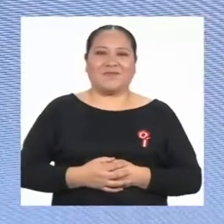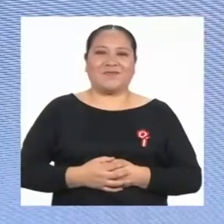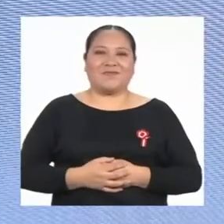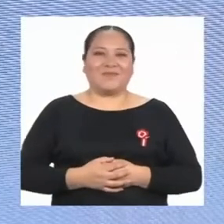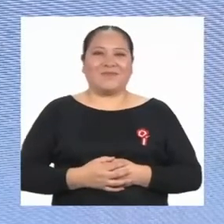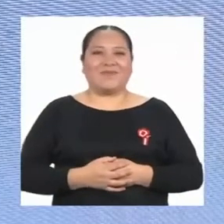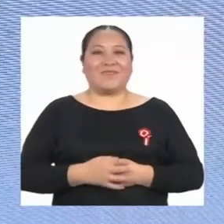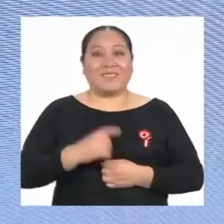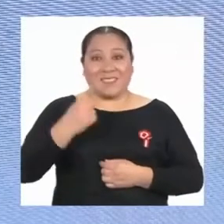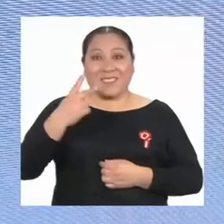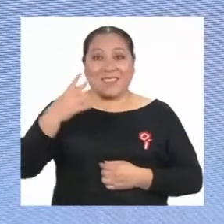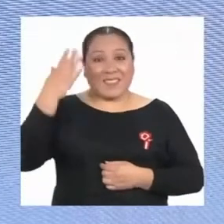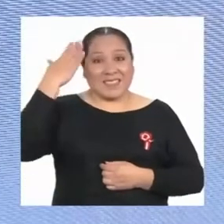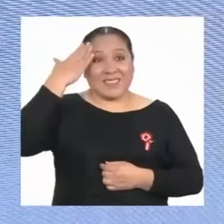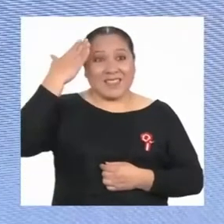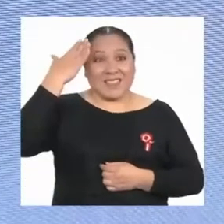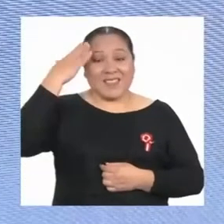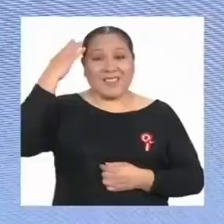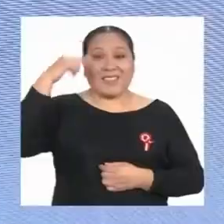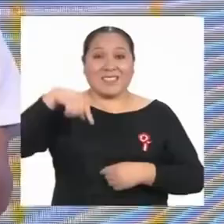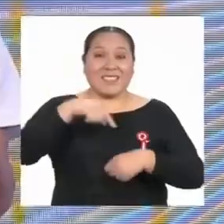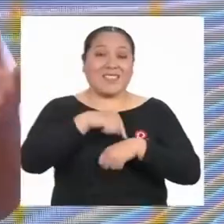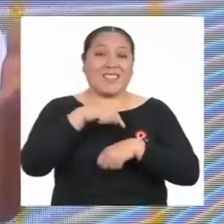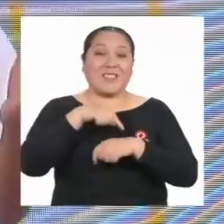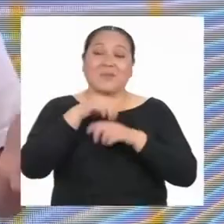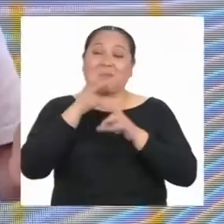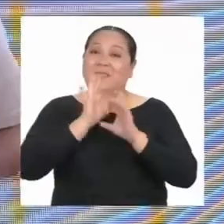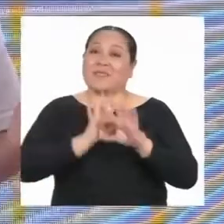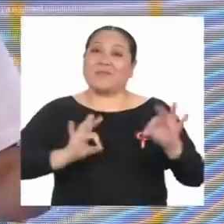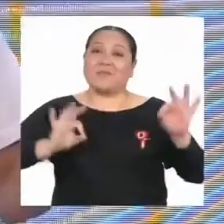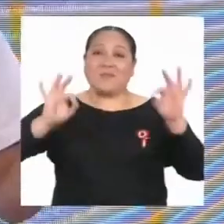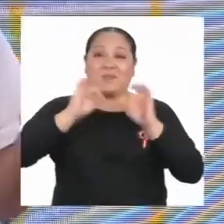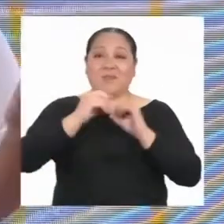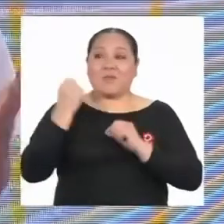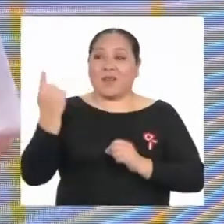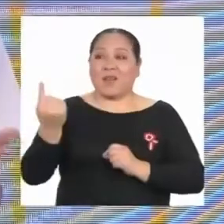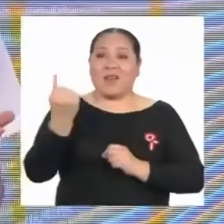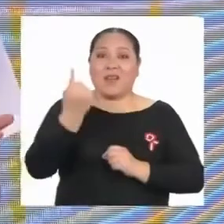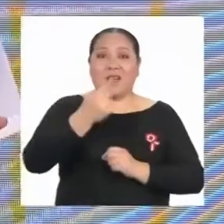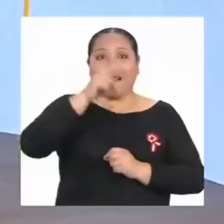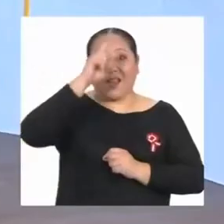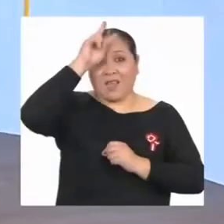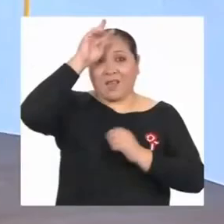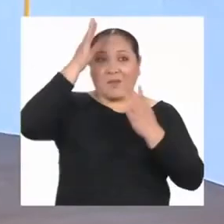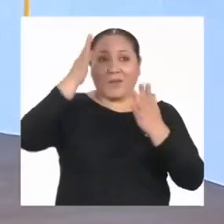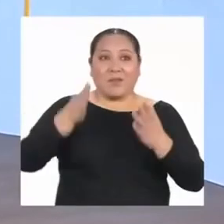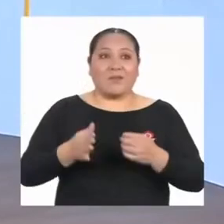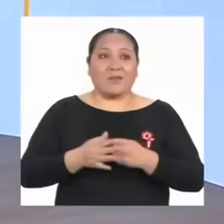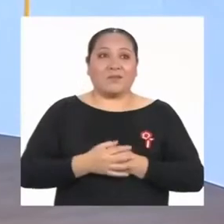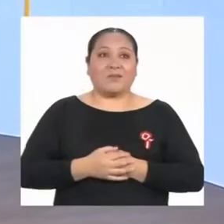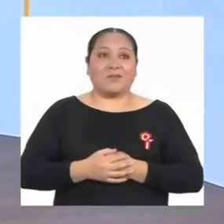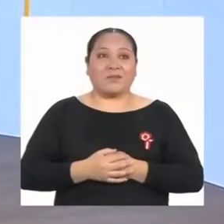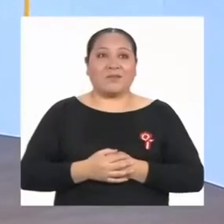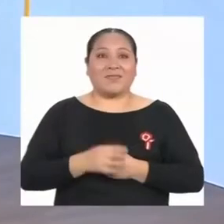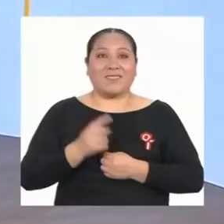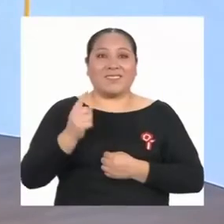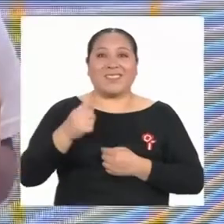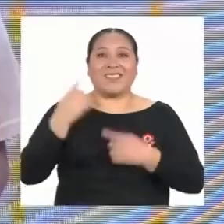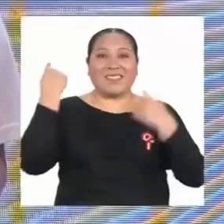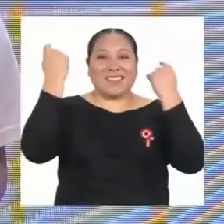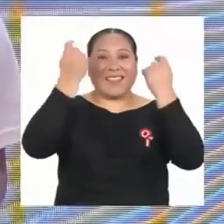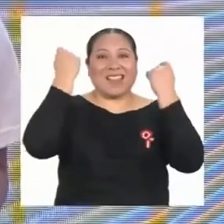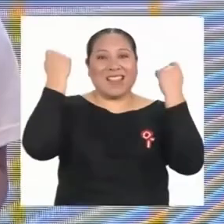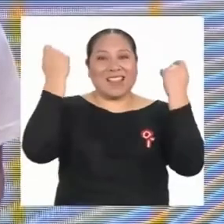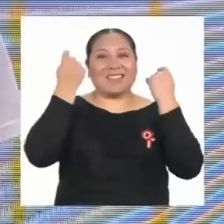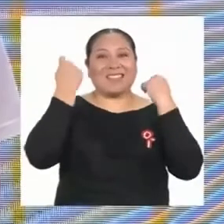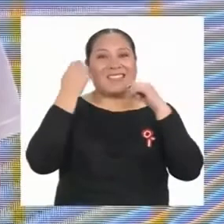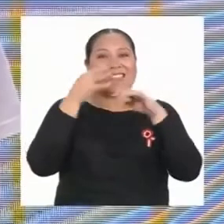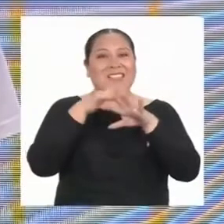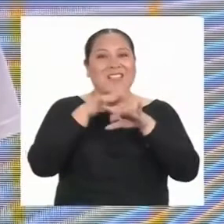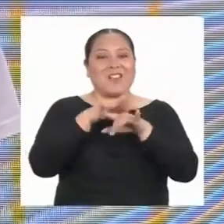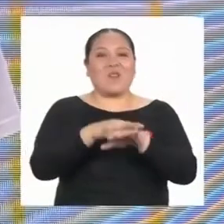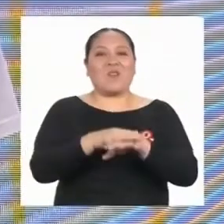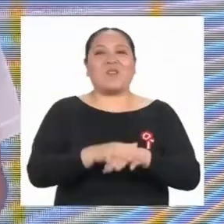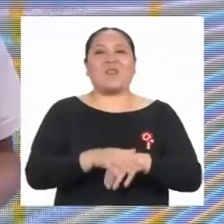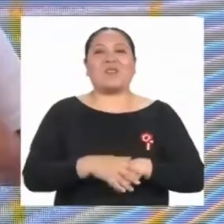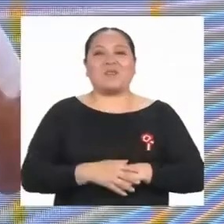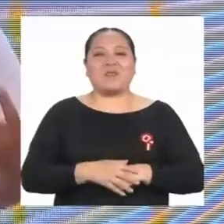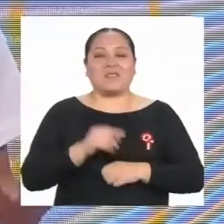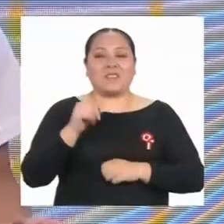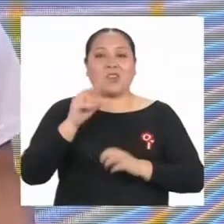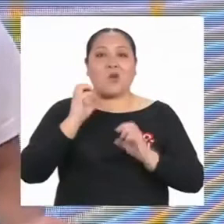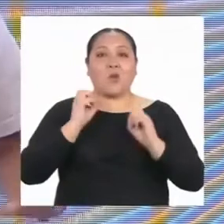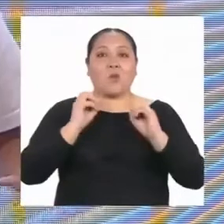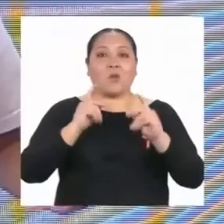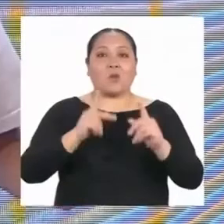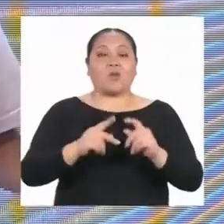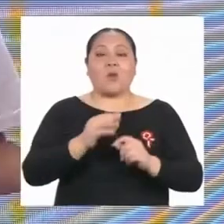Como sabemos, estas fechas son muy importantes para cada peruana y peruano. Son fiestas patrias y tenemos la oportunidad de